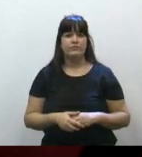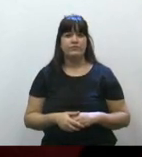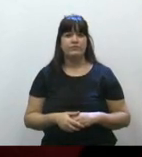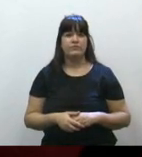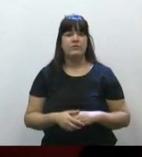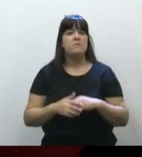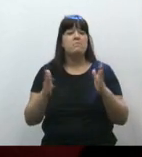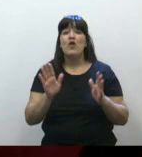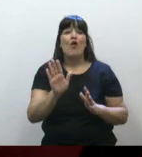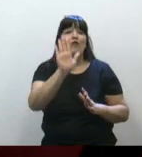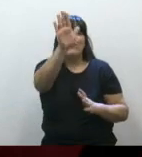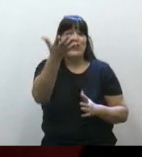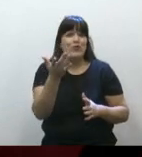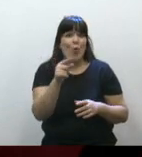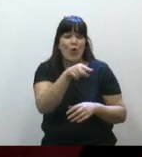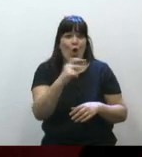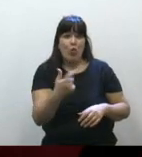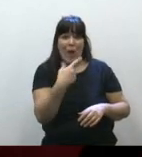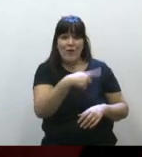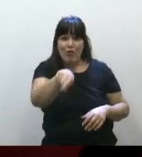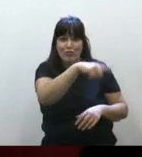pero el futuro en él es pertenencia